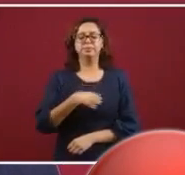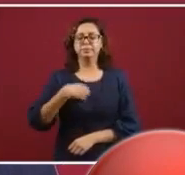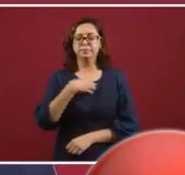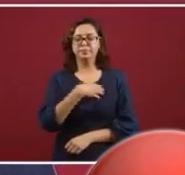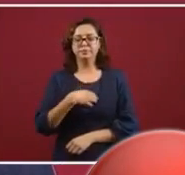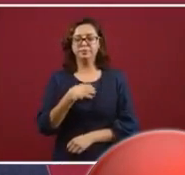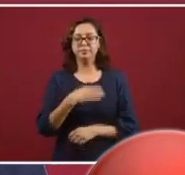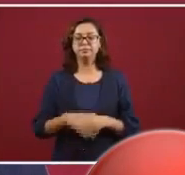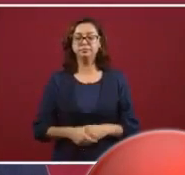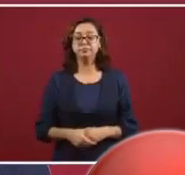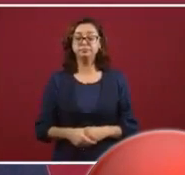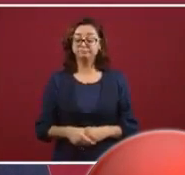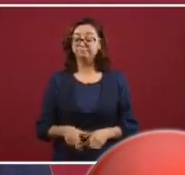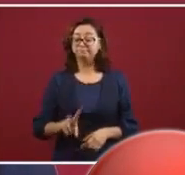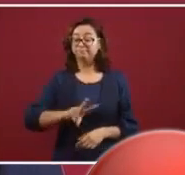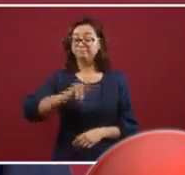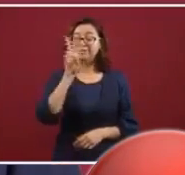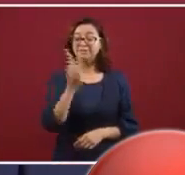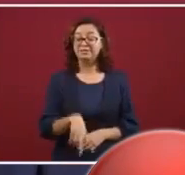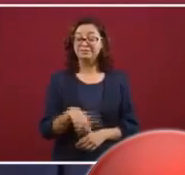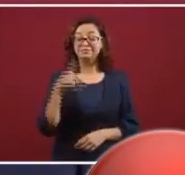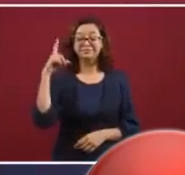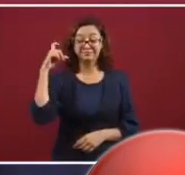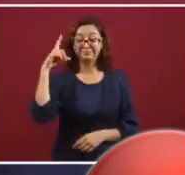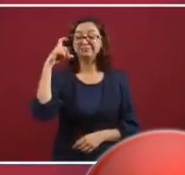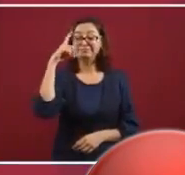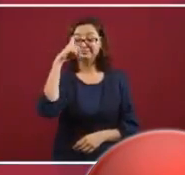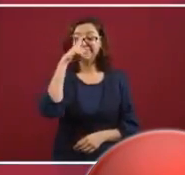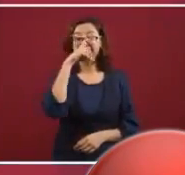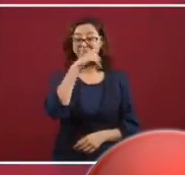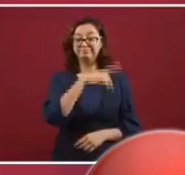Si es complicado, si es difícil,